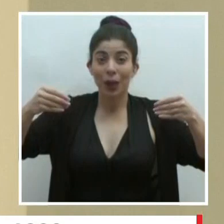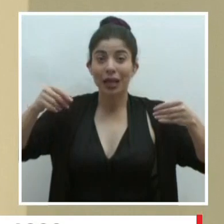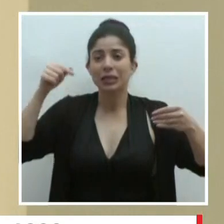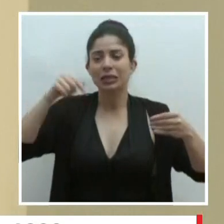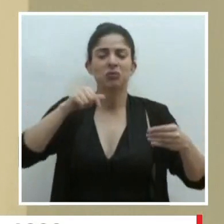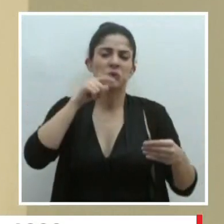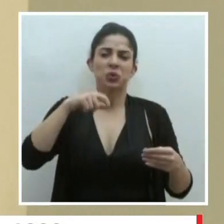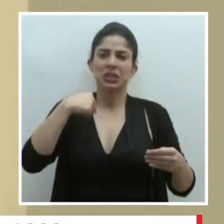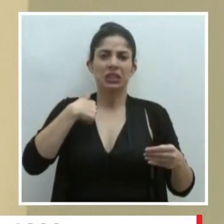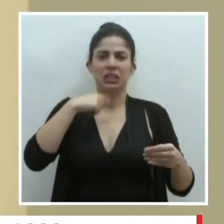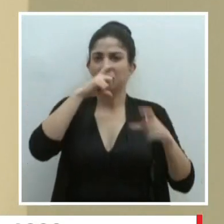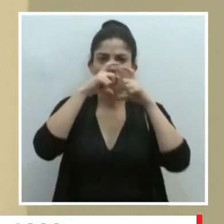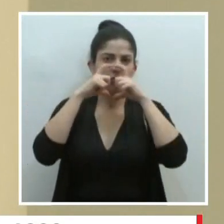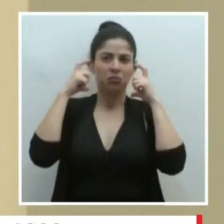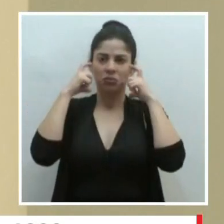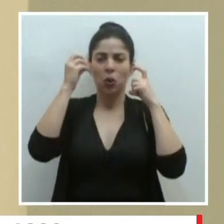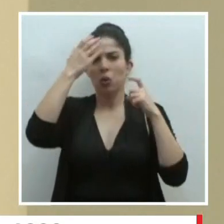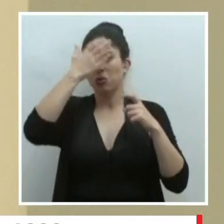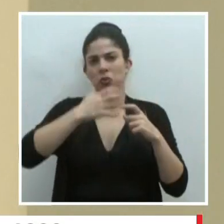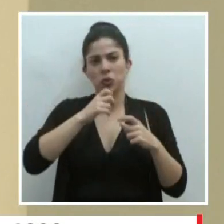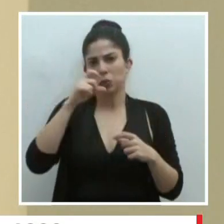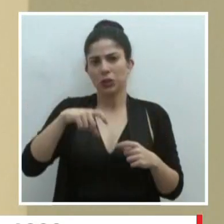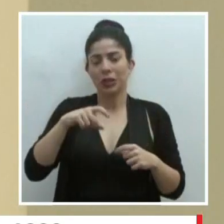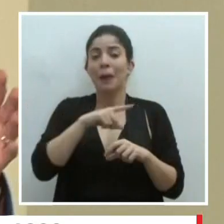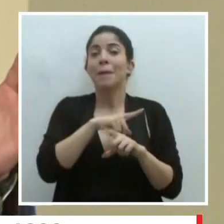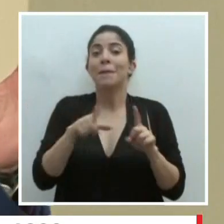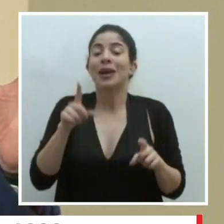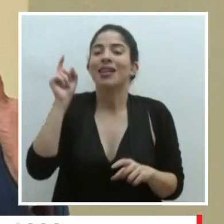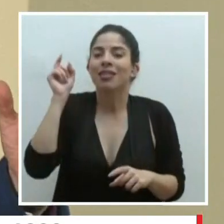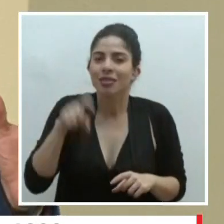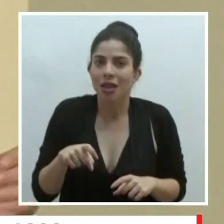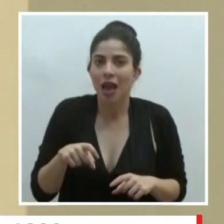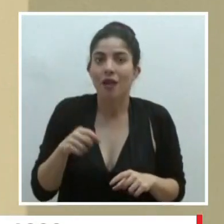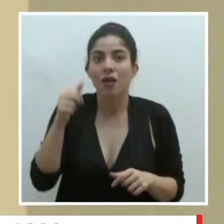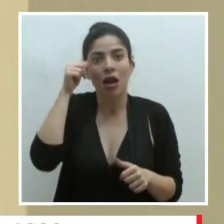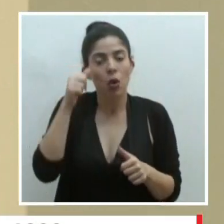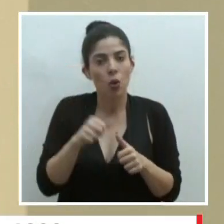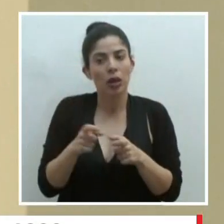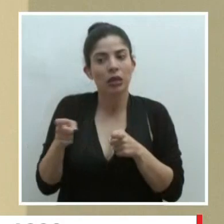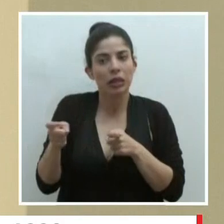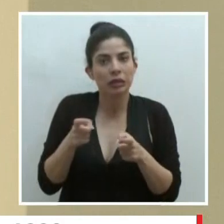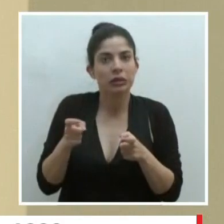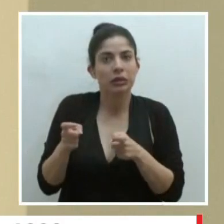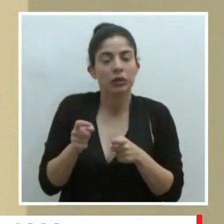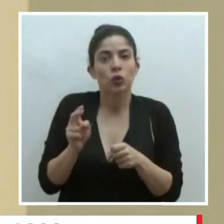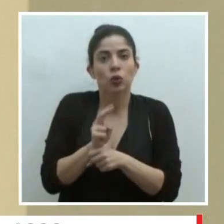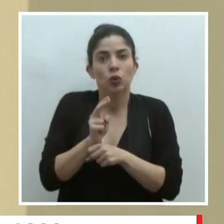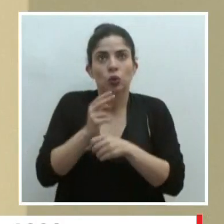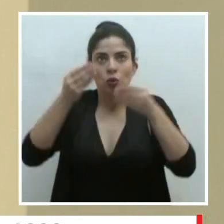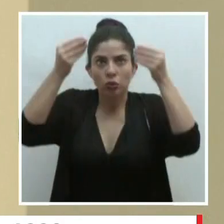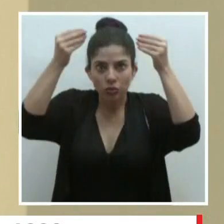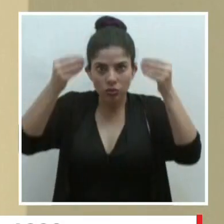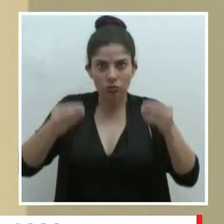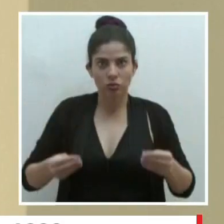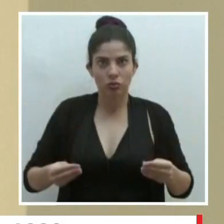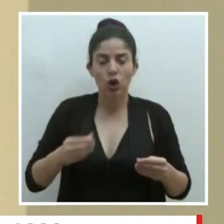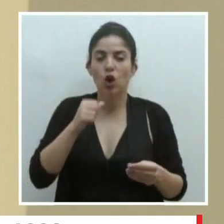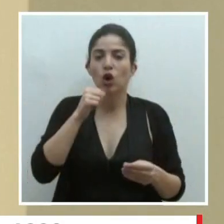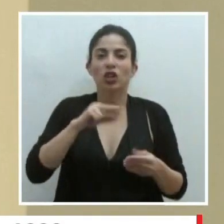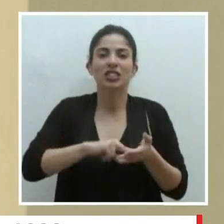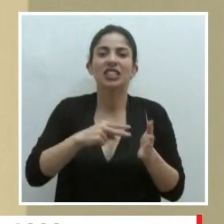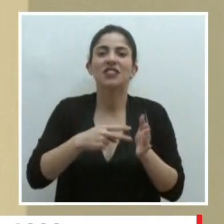usar careta o mascarilla. Y recordemos que tiene que haber una razonabilidad en la extensión de esas barreras físicas. No se